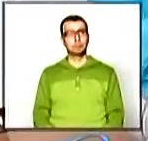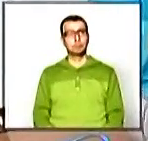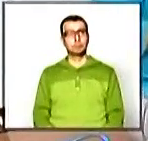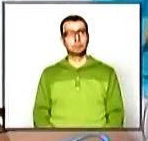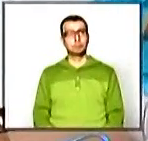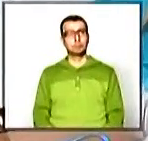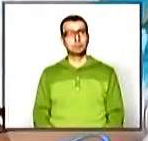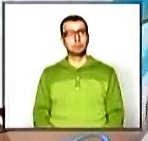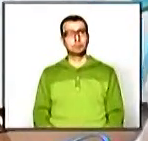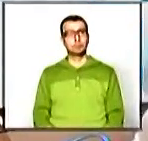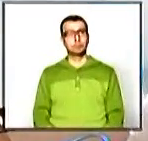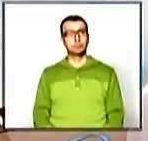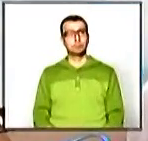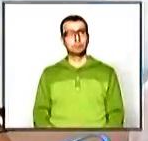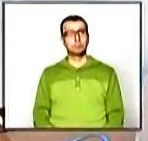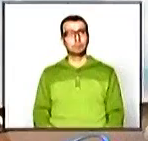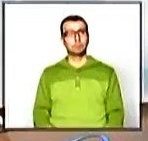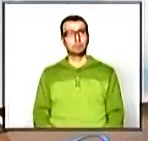Muy bien.